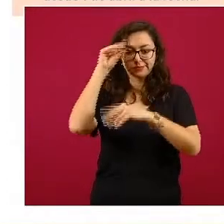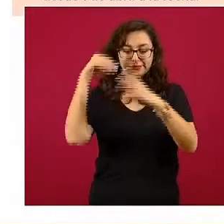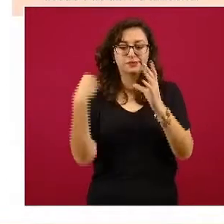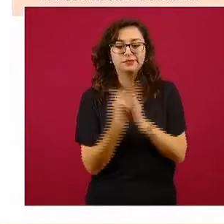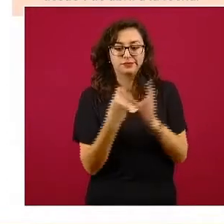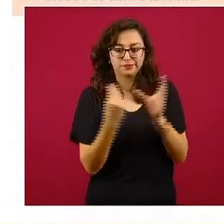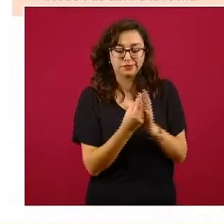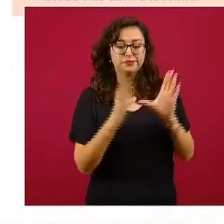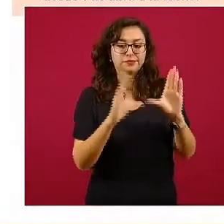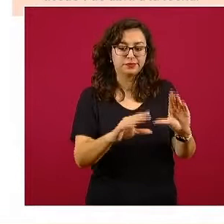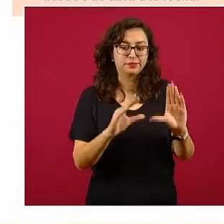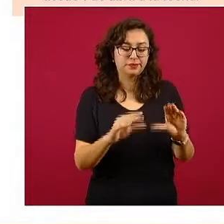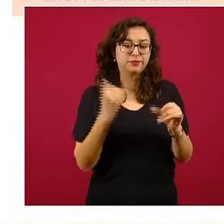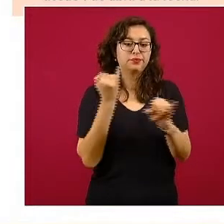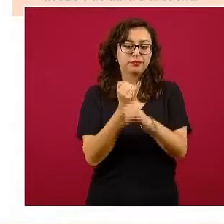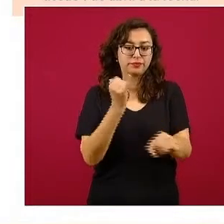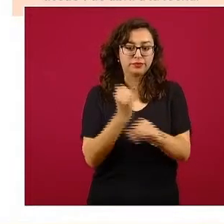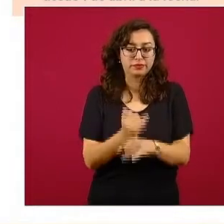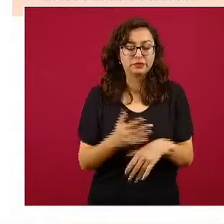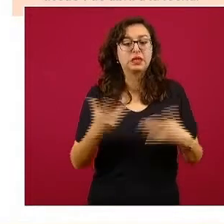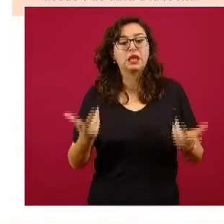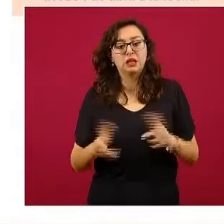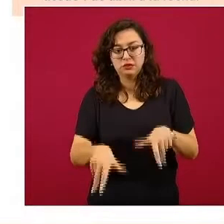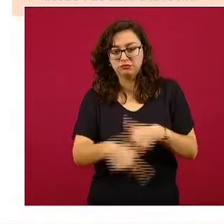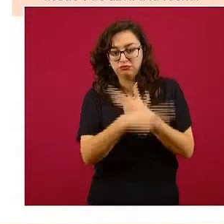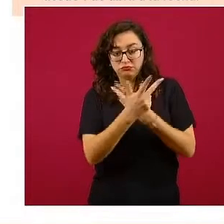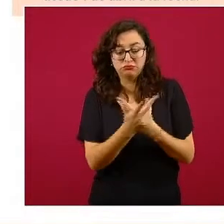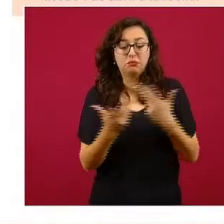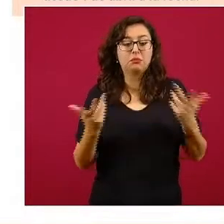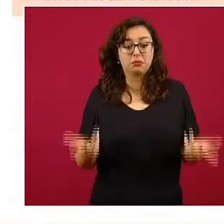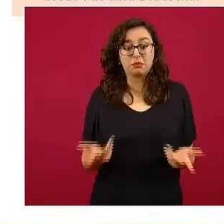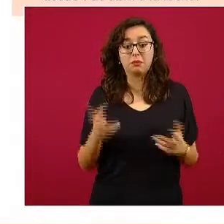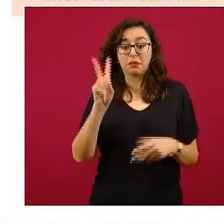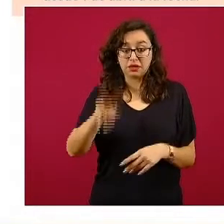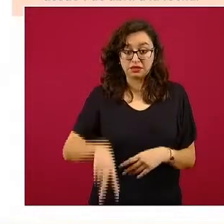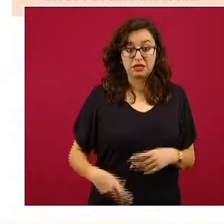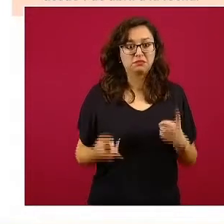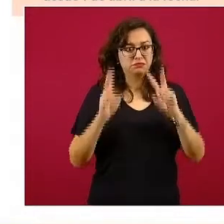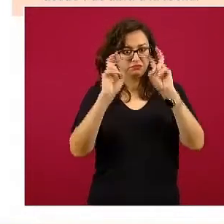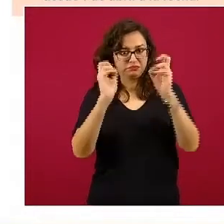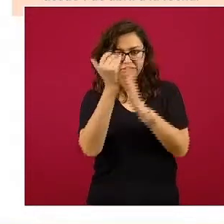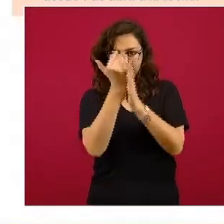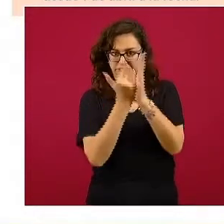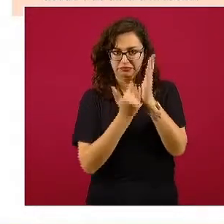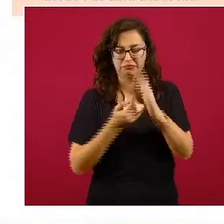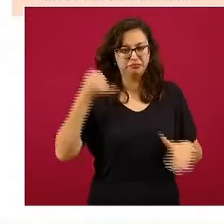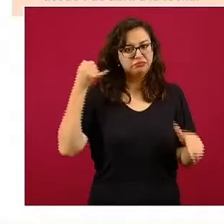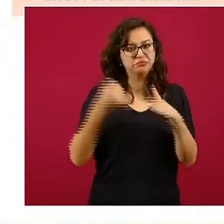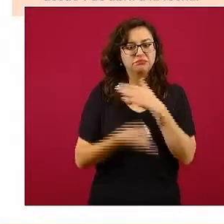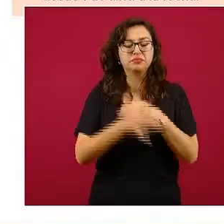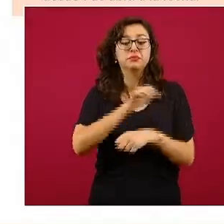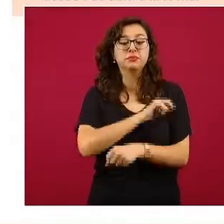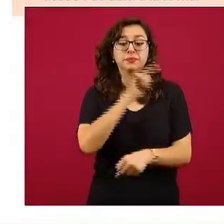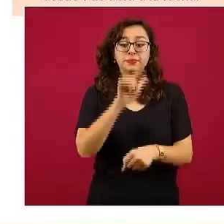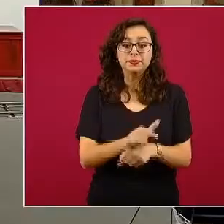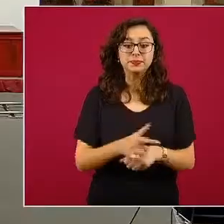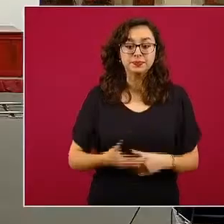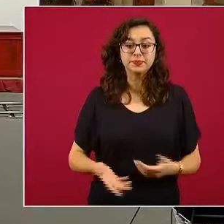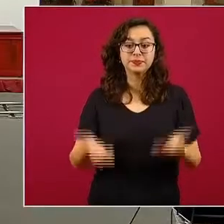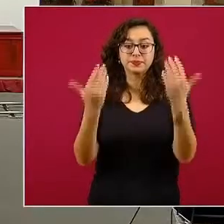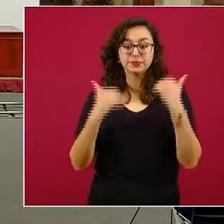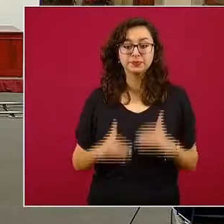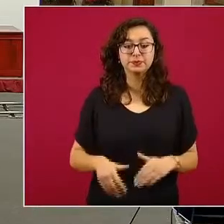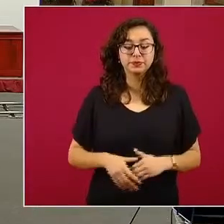imparten perfiles de muy alta gama de nuestros institutos nacionales. Siguiente.